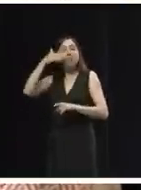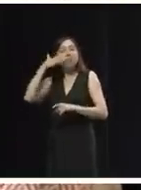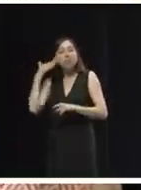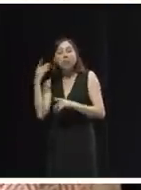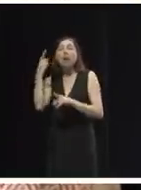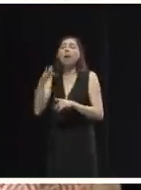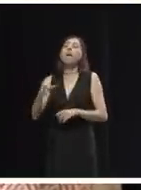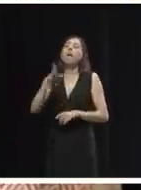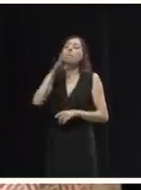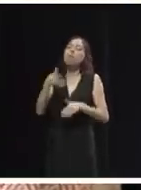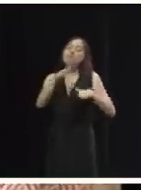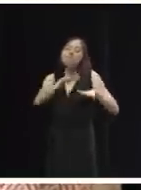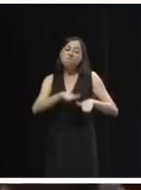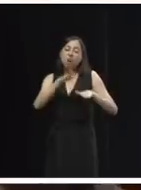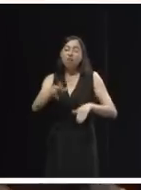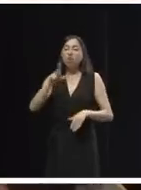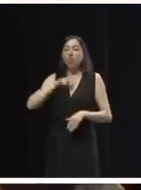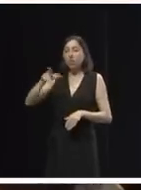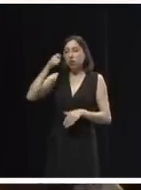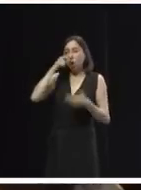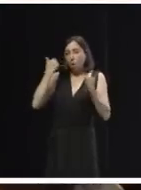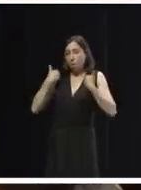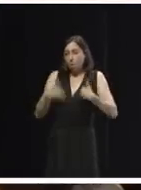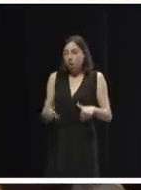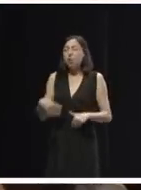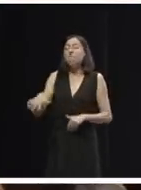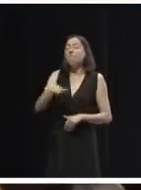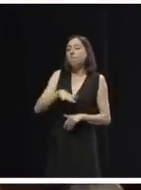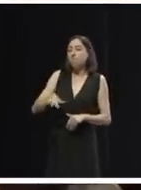derechos humanos fundamentales.